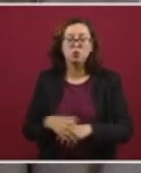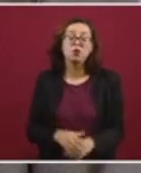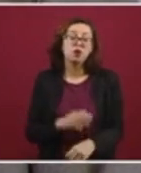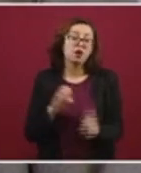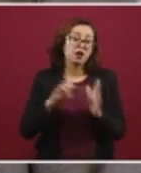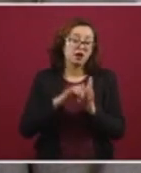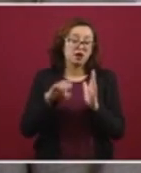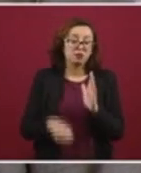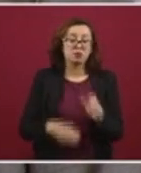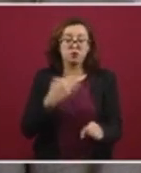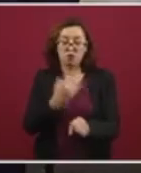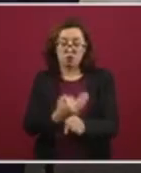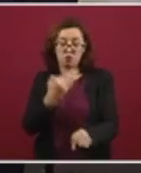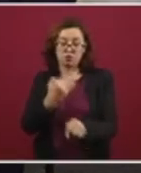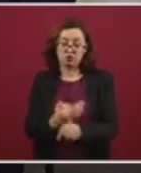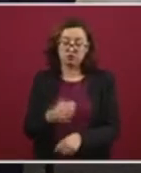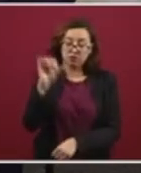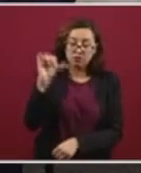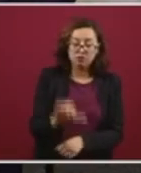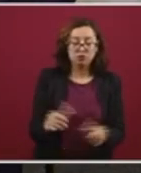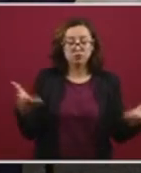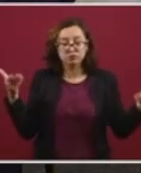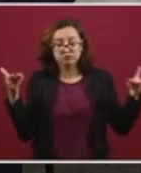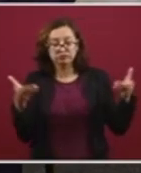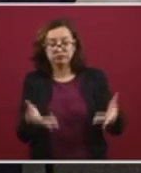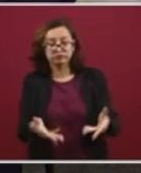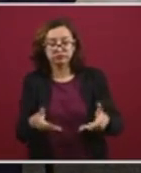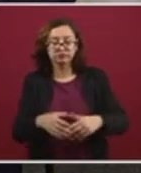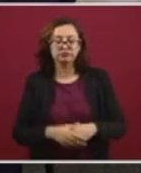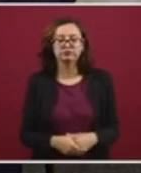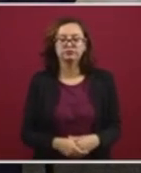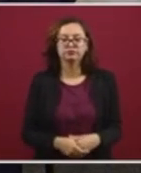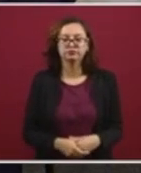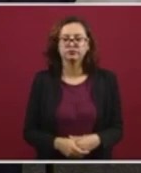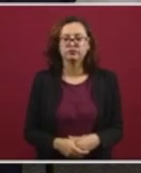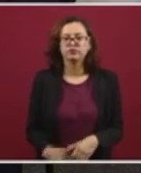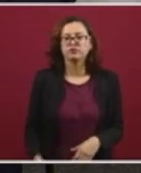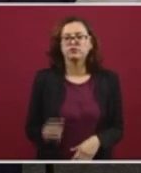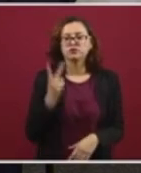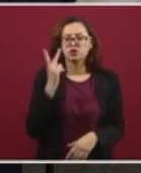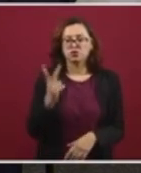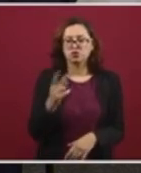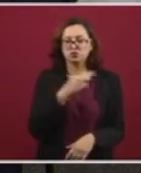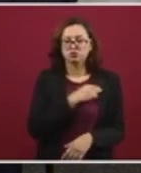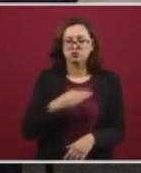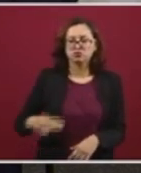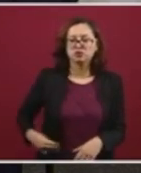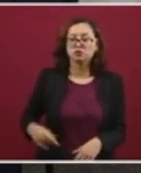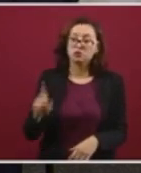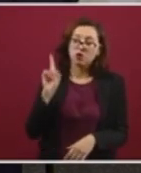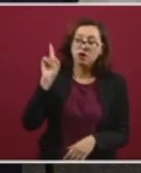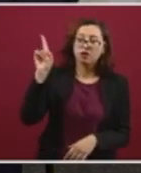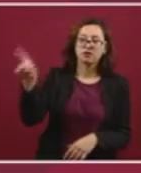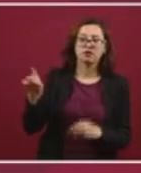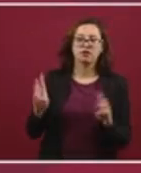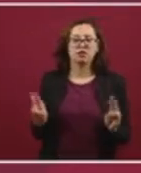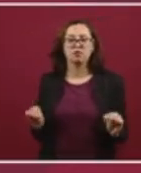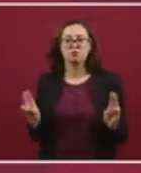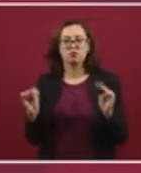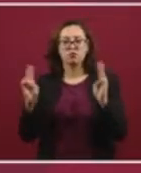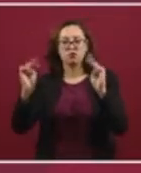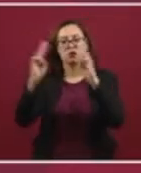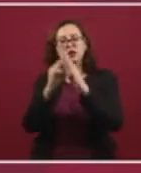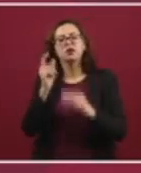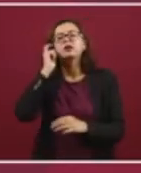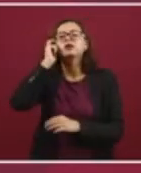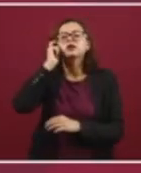entrega que se va a hacer a dos municipios de la montaña de Guerrero, que